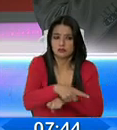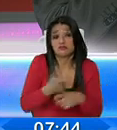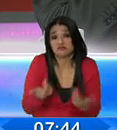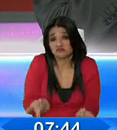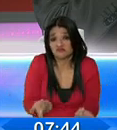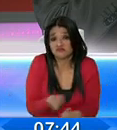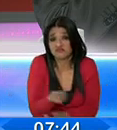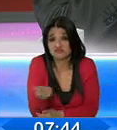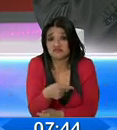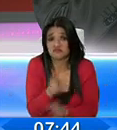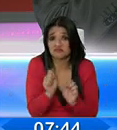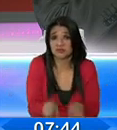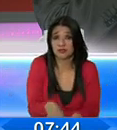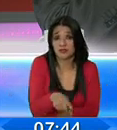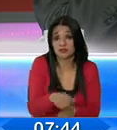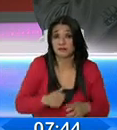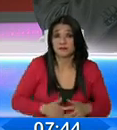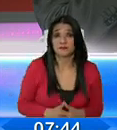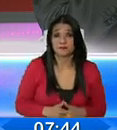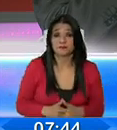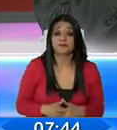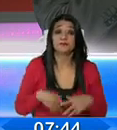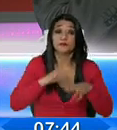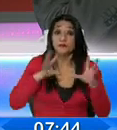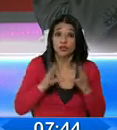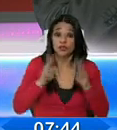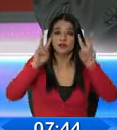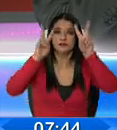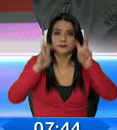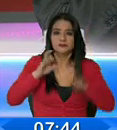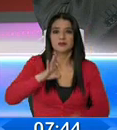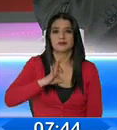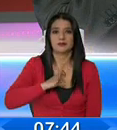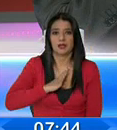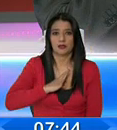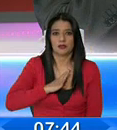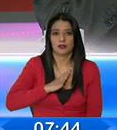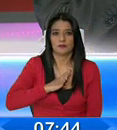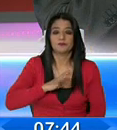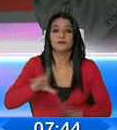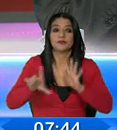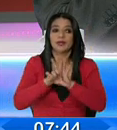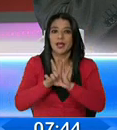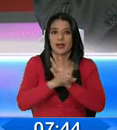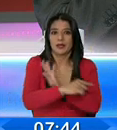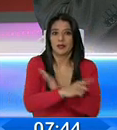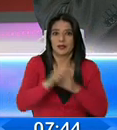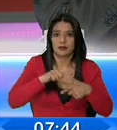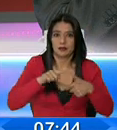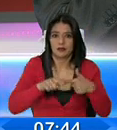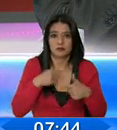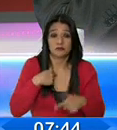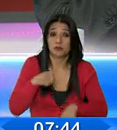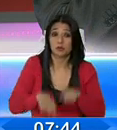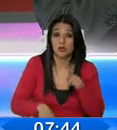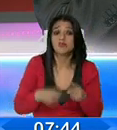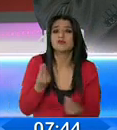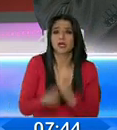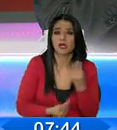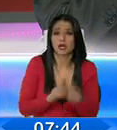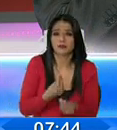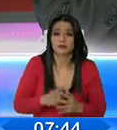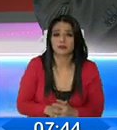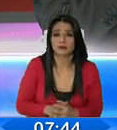que son desde el punto de vista técnico y desde el punto de vista legal no pertinentes, es necesario